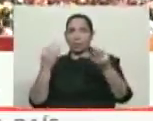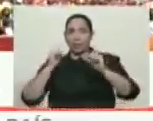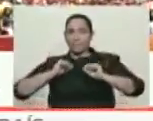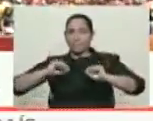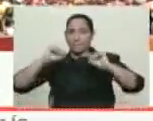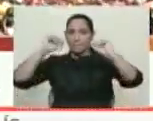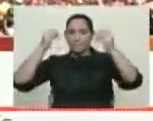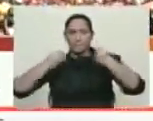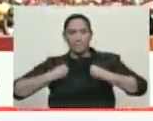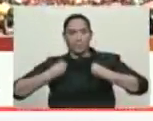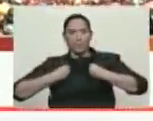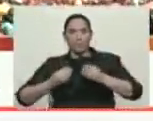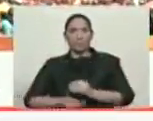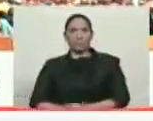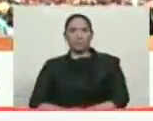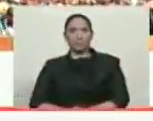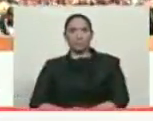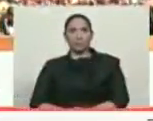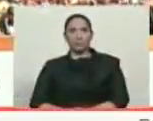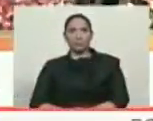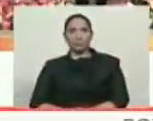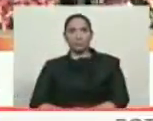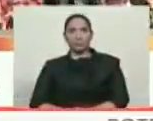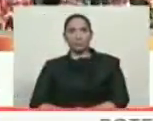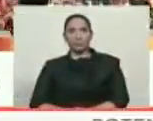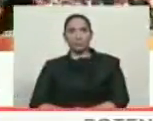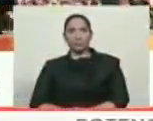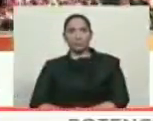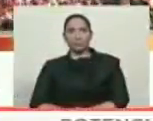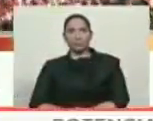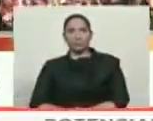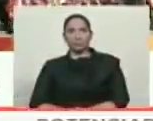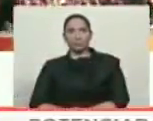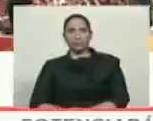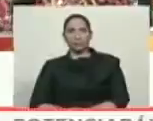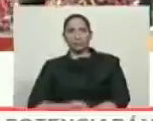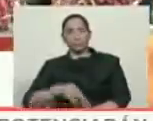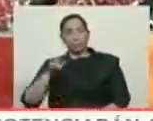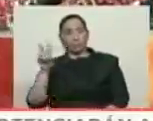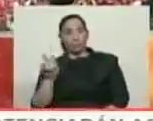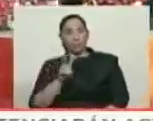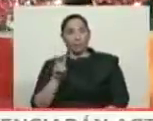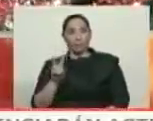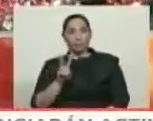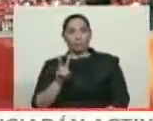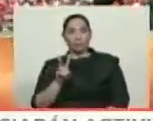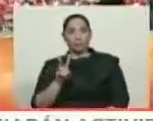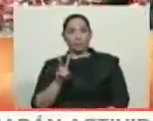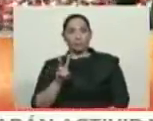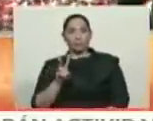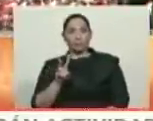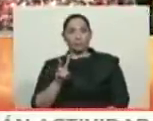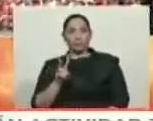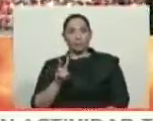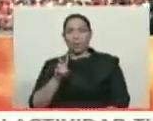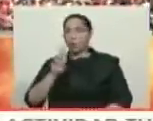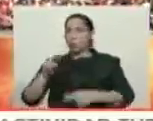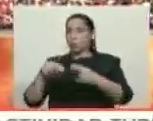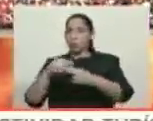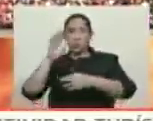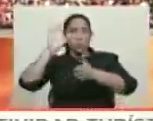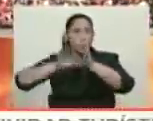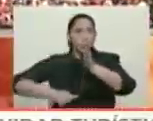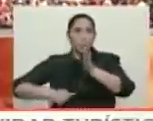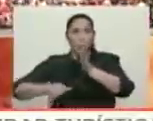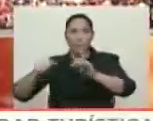¡Viviremos y venceremos! ¡Hasta luego, compañero! Venezuela jamás será ultrajada ni vulnerada.